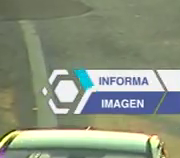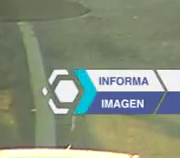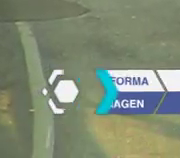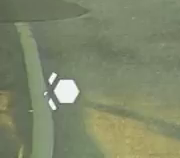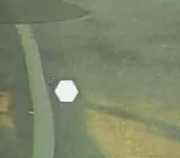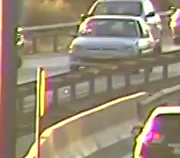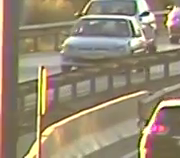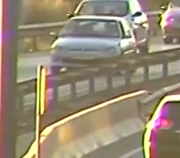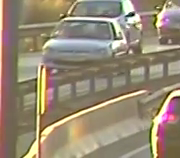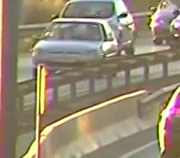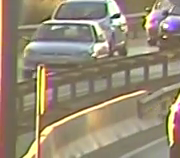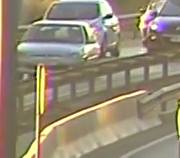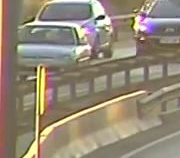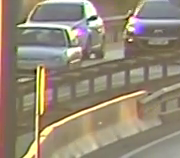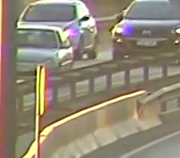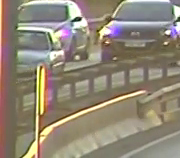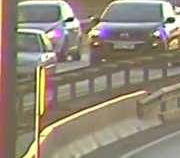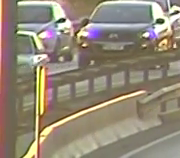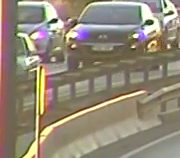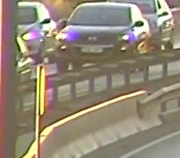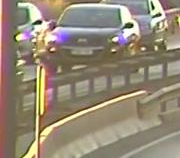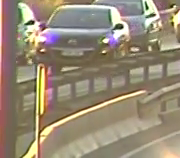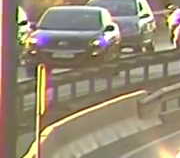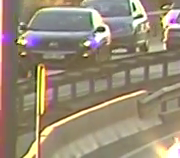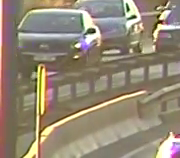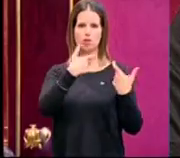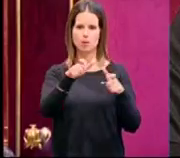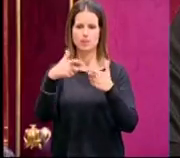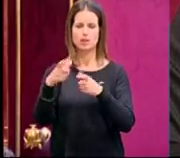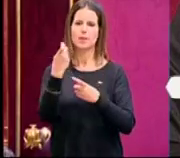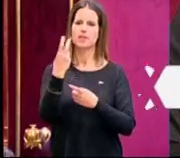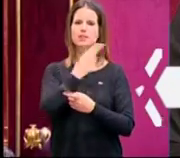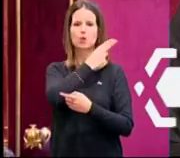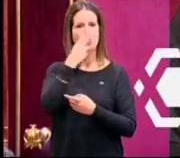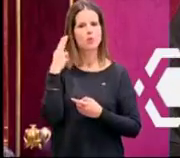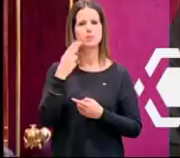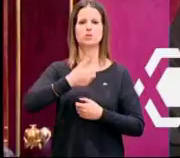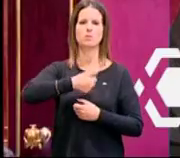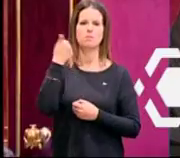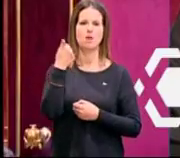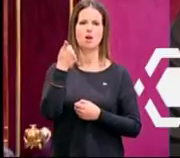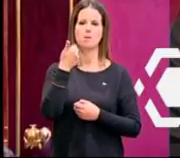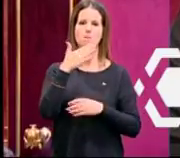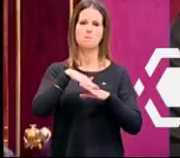más alta con la eliminación del óxido de nitrógeno y ozono. Hace falta un compromiso mayor de